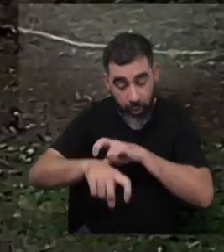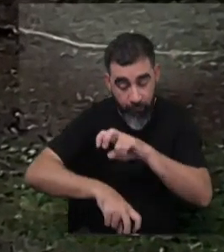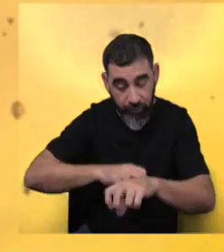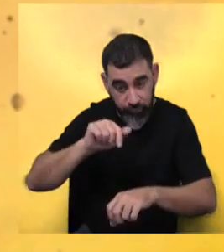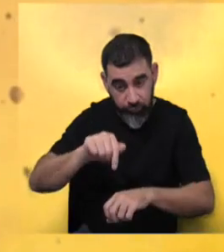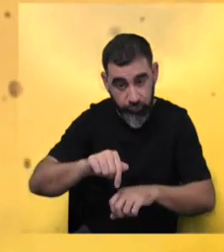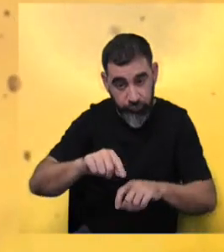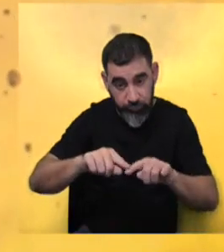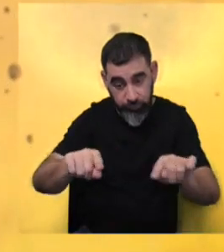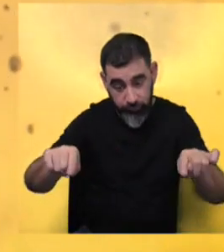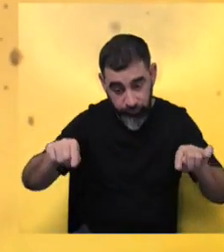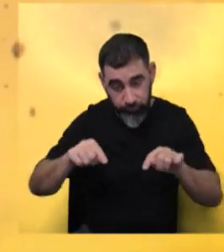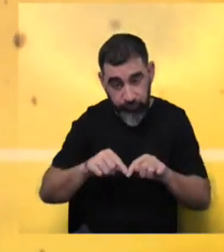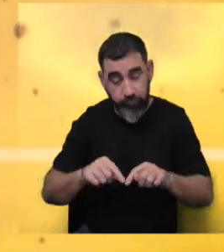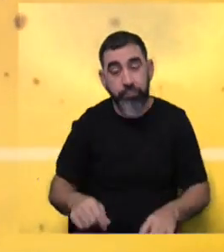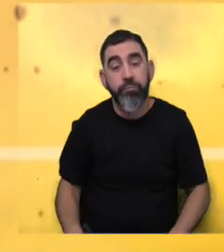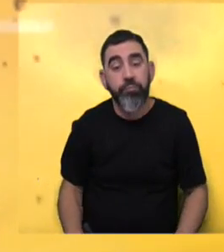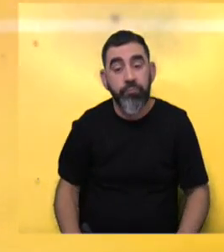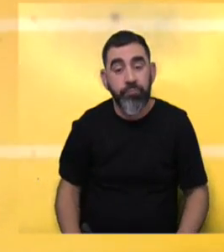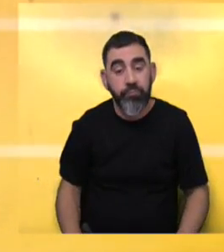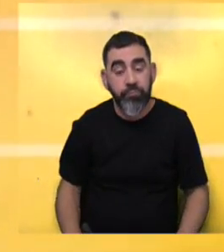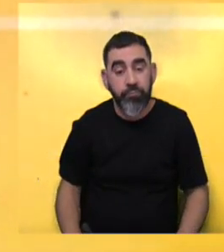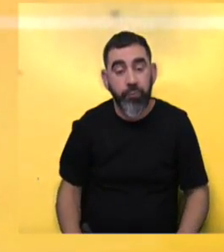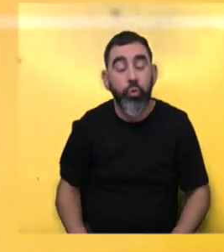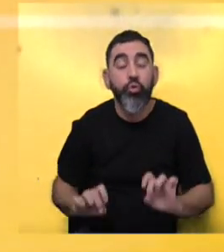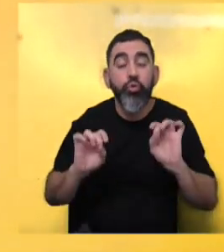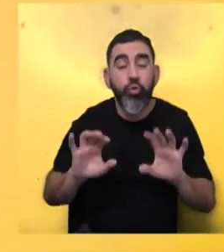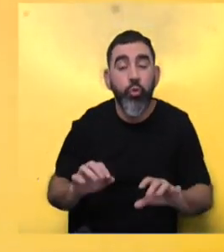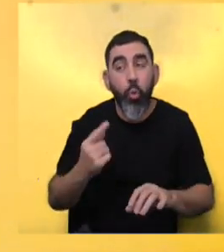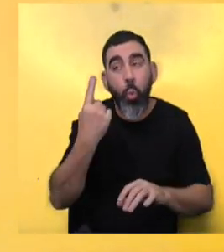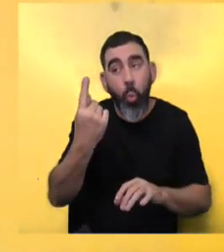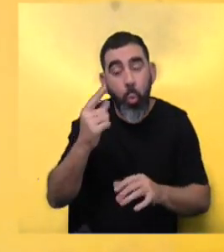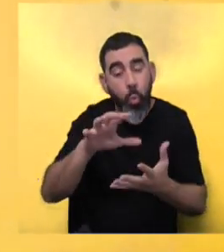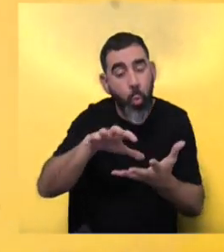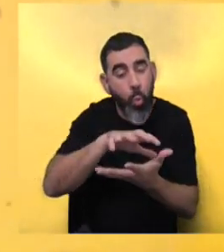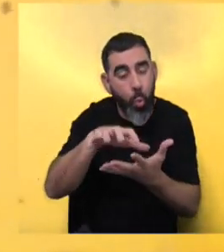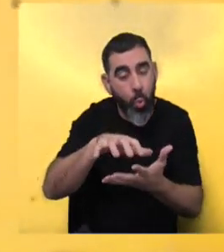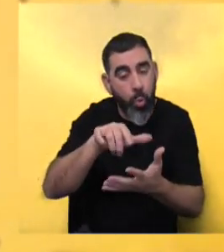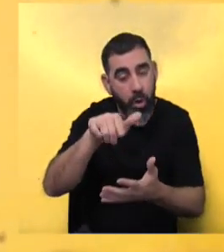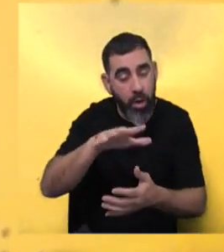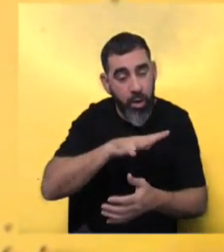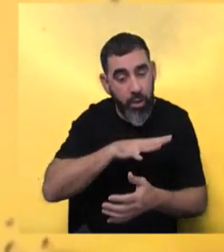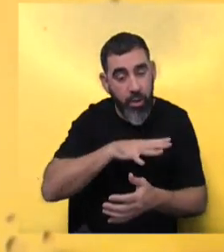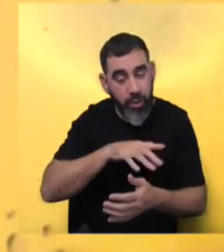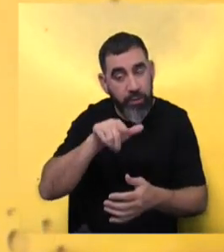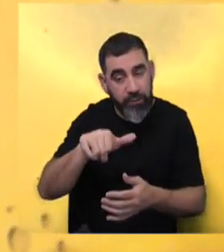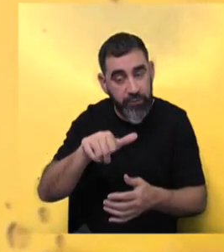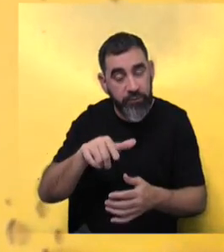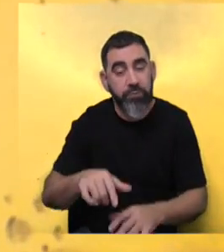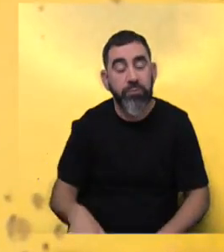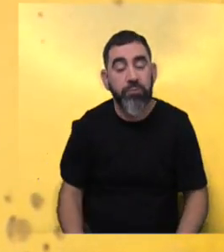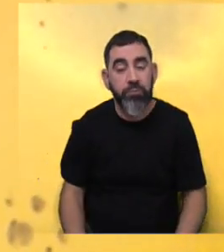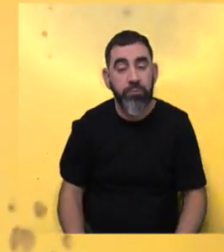en este alero, y solo dimos en un lugar donde aparece esta ocupación